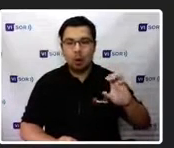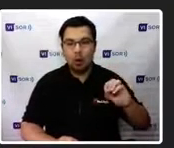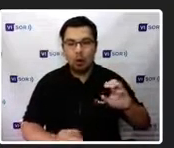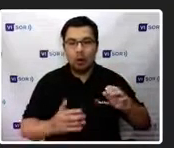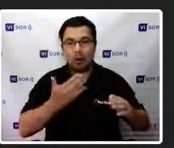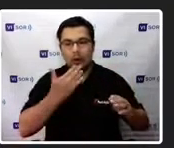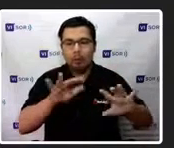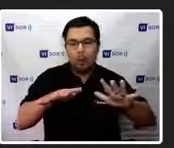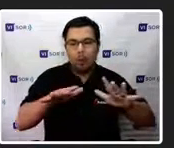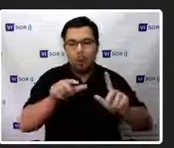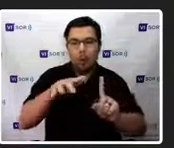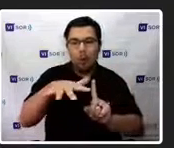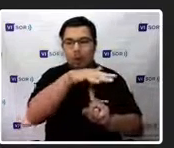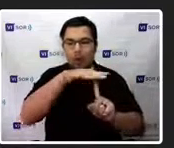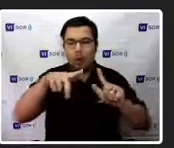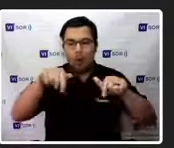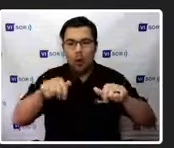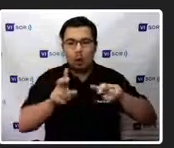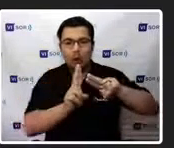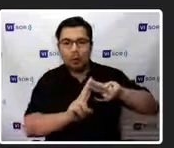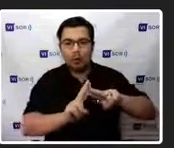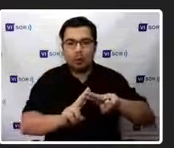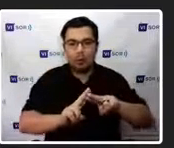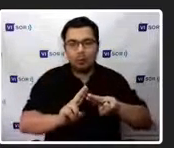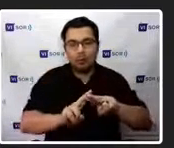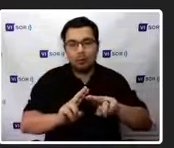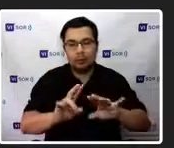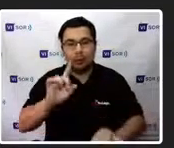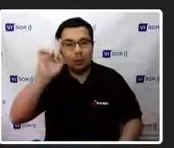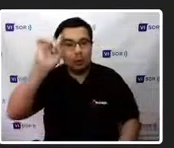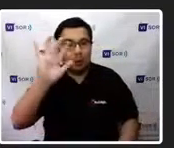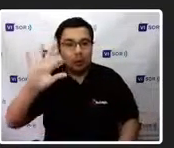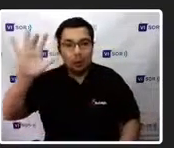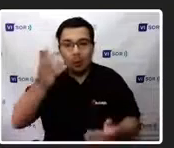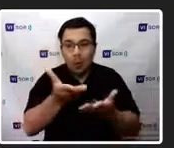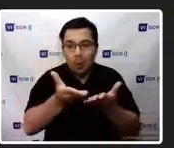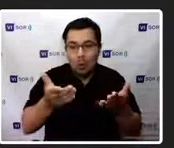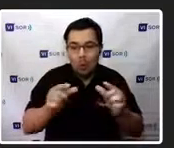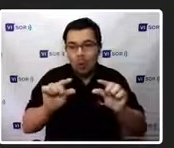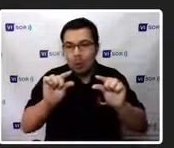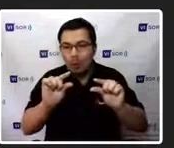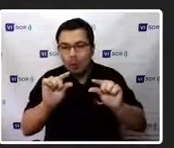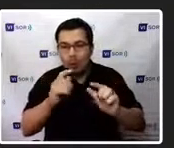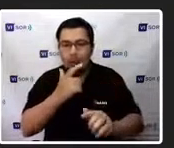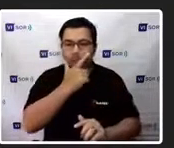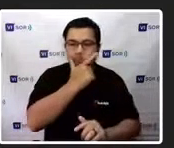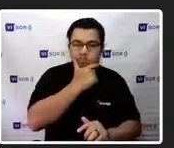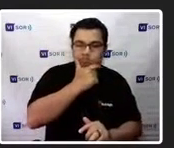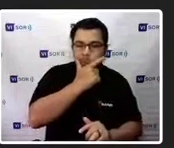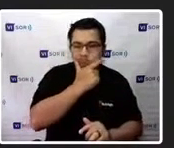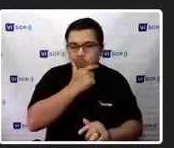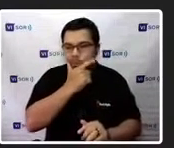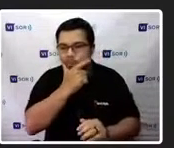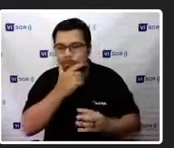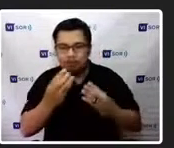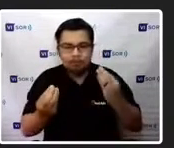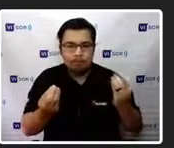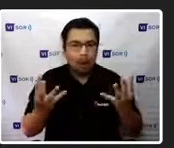¿ya? Me imagino que están todos ahí un poco ansiosos, nerviosos por entender, saber de qué se trata esta